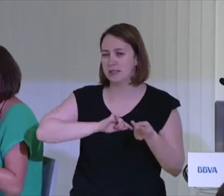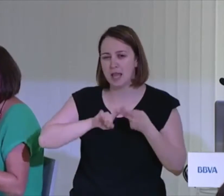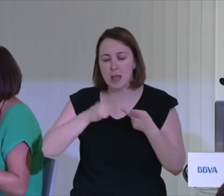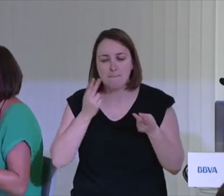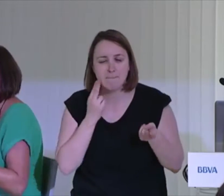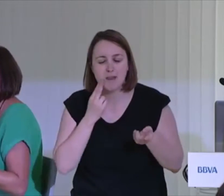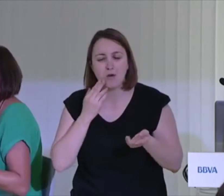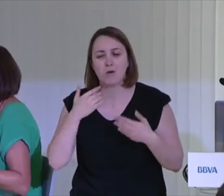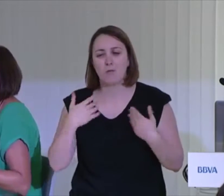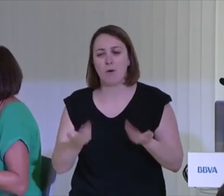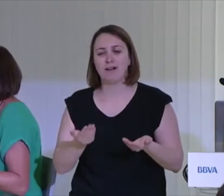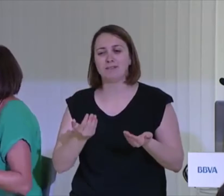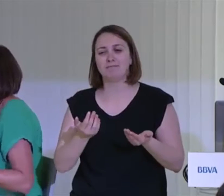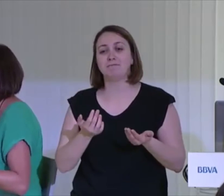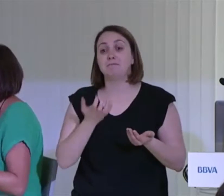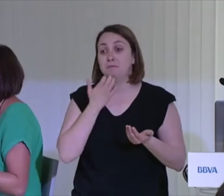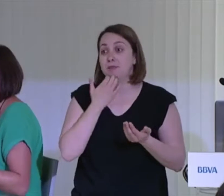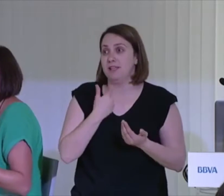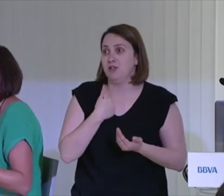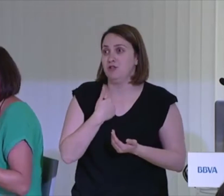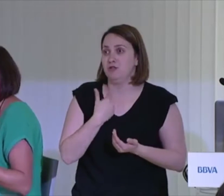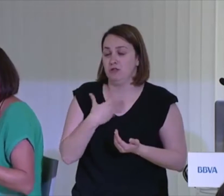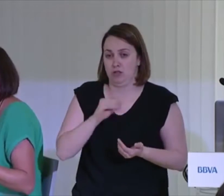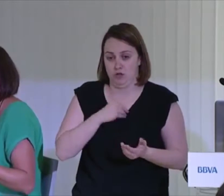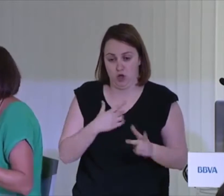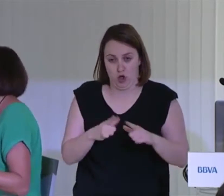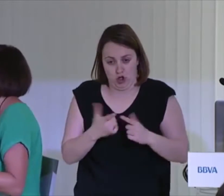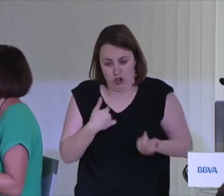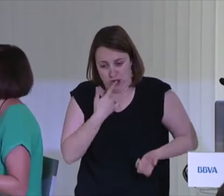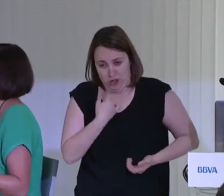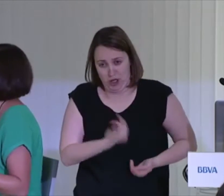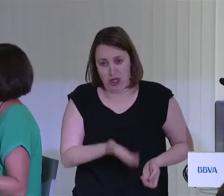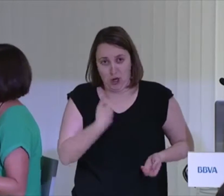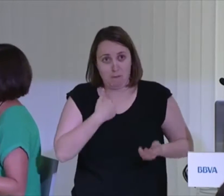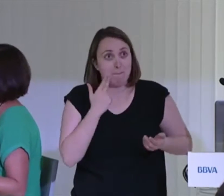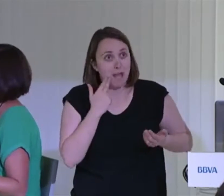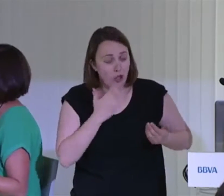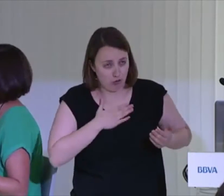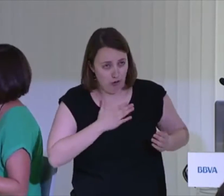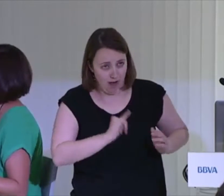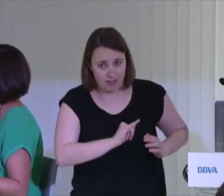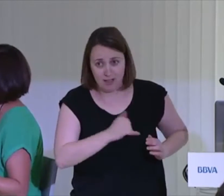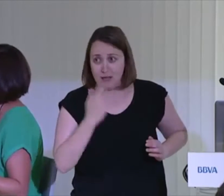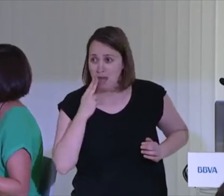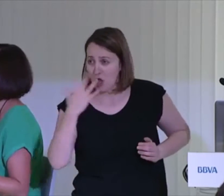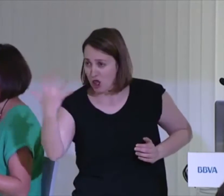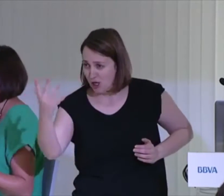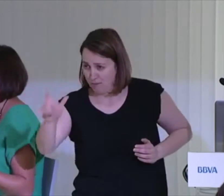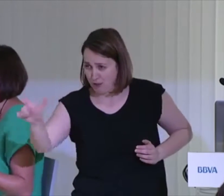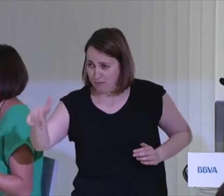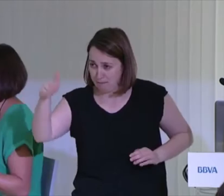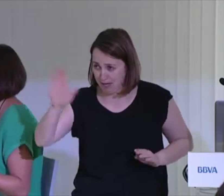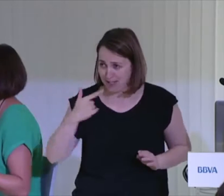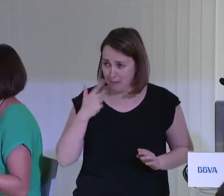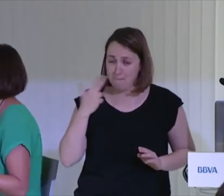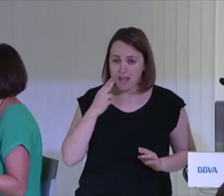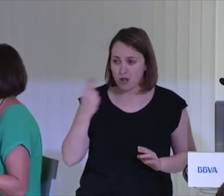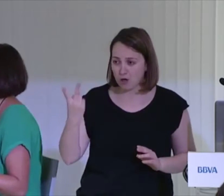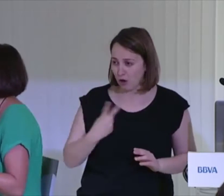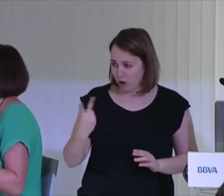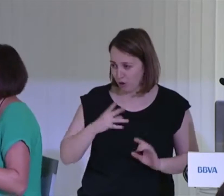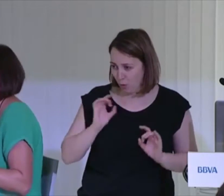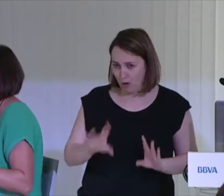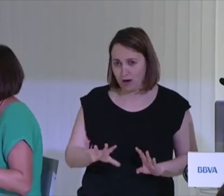miedos y entender que, bueno, pues que coño, cuando tu miedo lo comparten 5 más, pues es que este